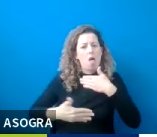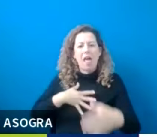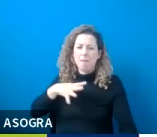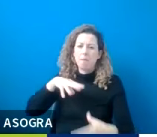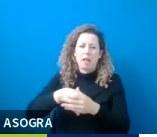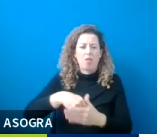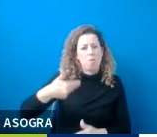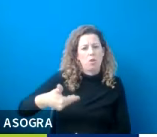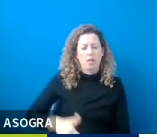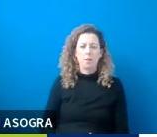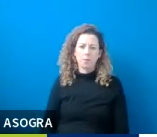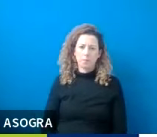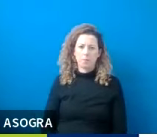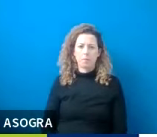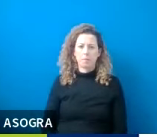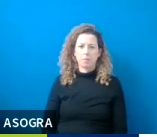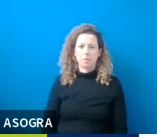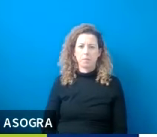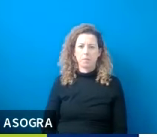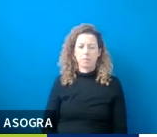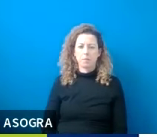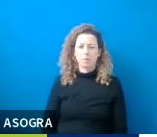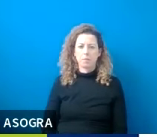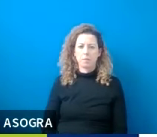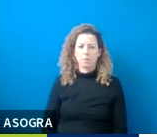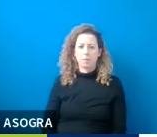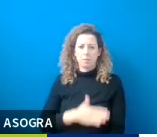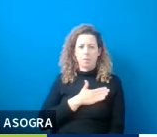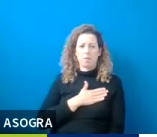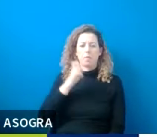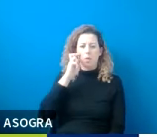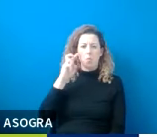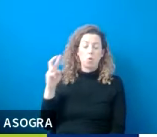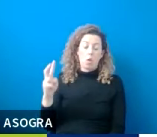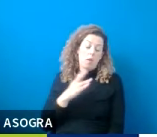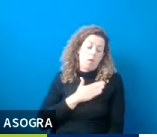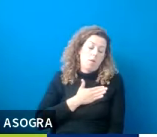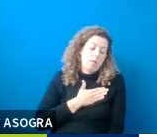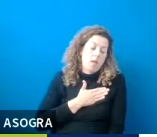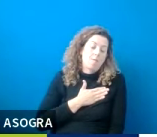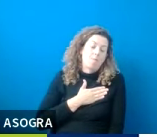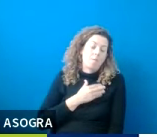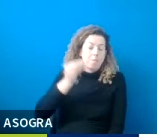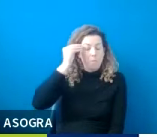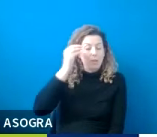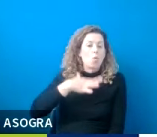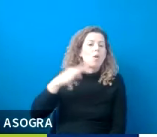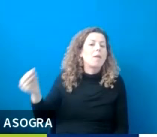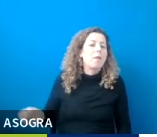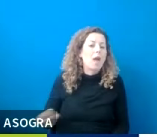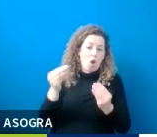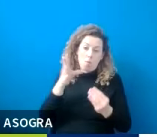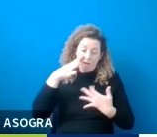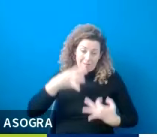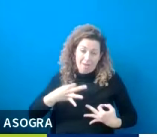es tan importante. Y luego, desde nuestro punto de vista y quizás a mejorar porque no se